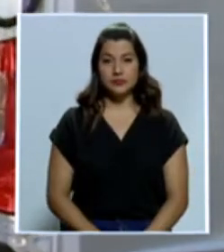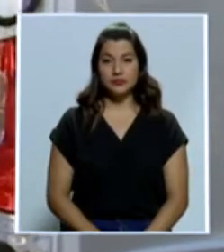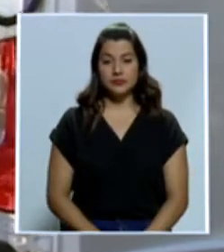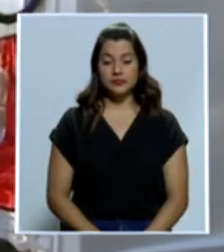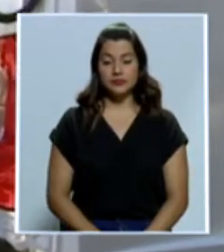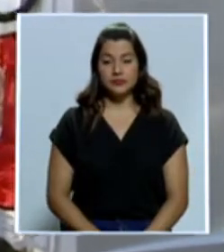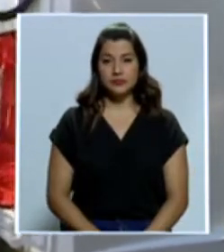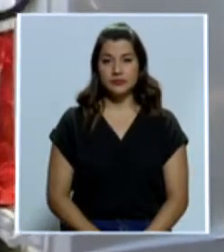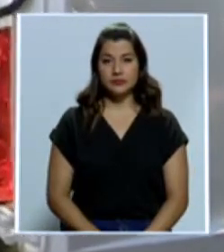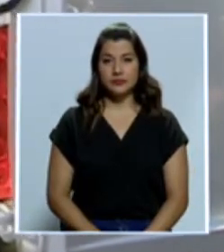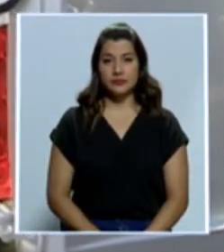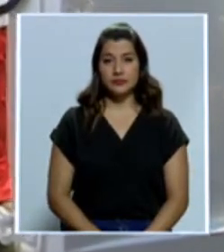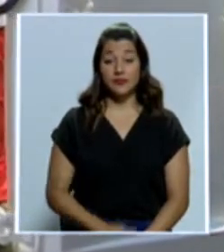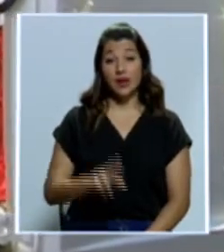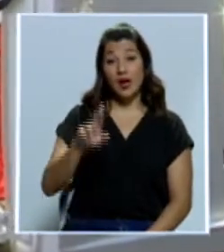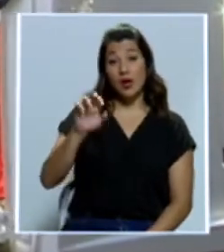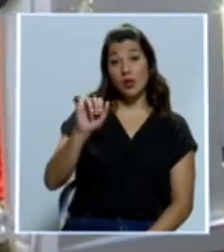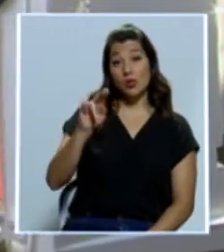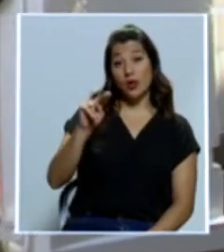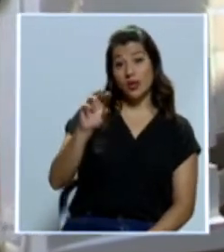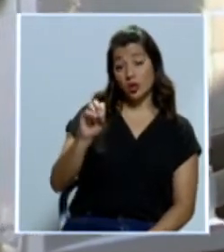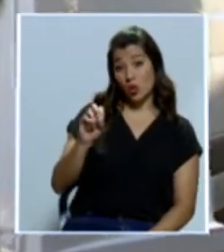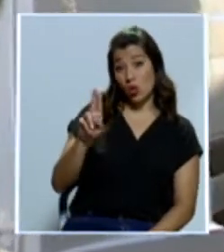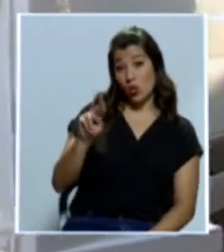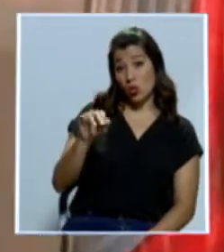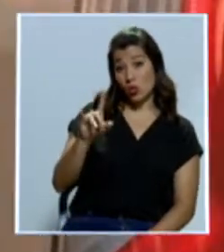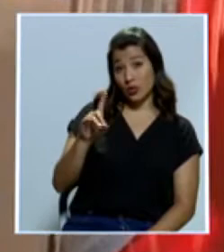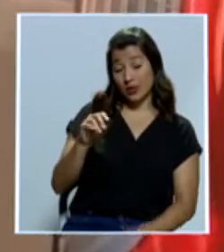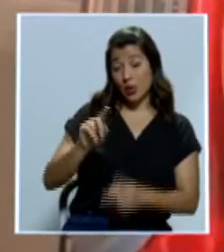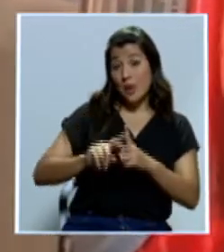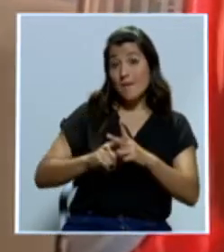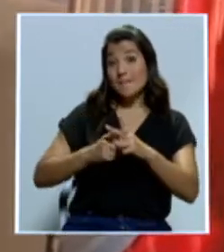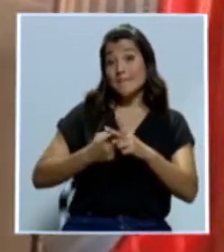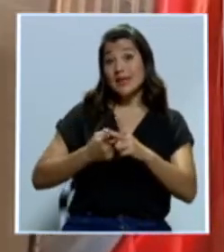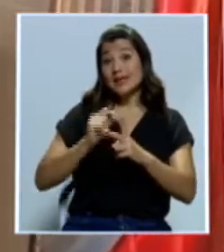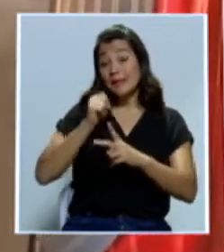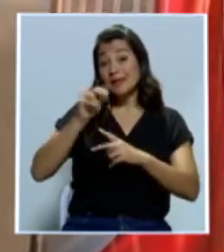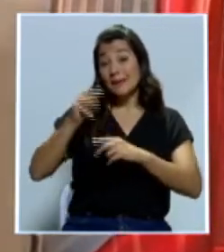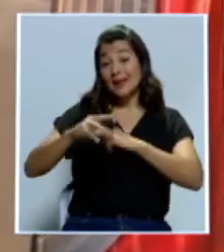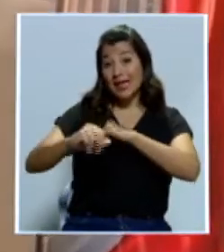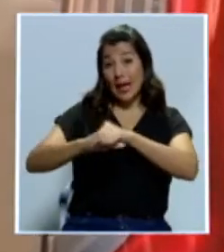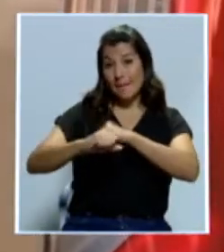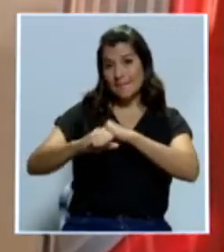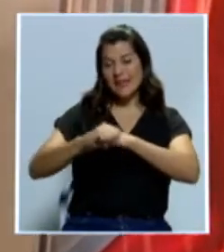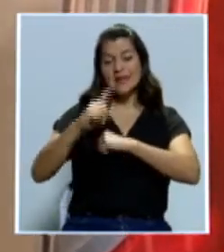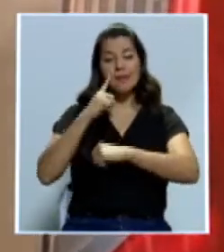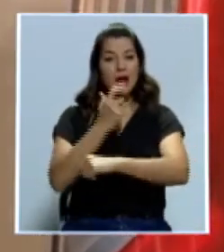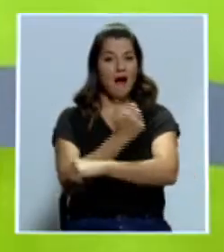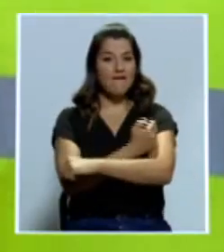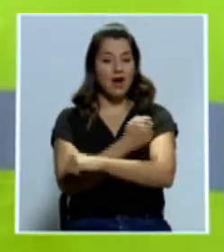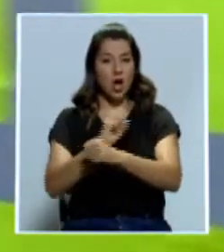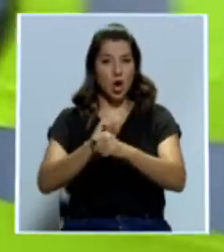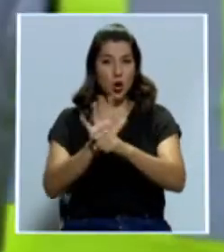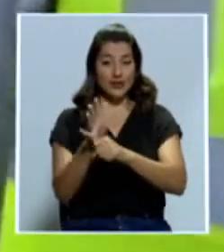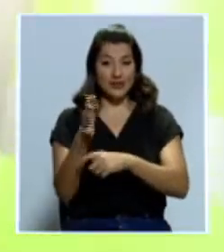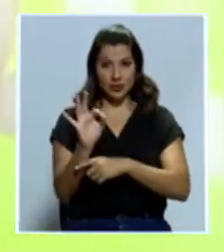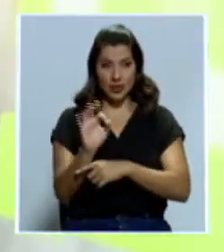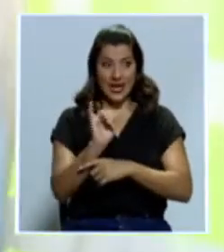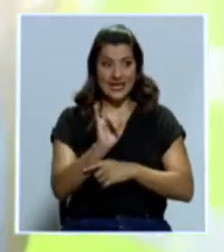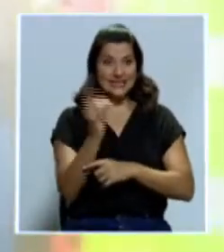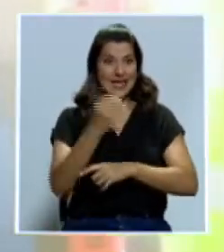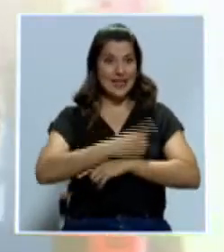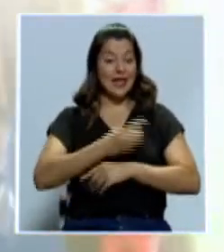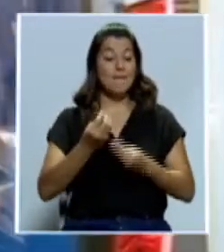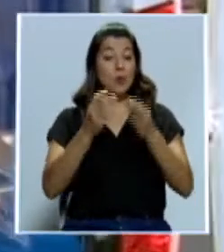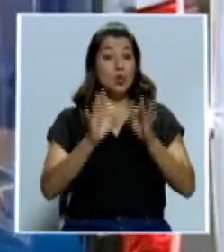El Reino Unido comenzará el martes la campaña de vacunación contra el COVID-19. Será un día histórico para los laboratorios Pfizer